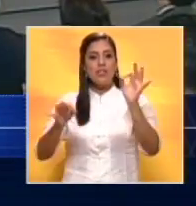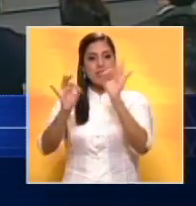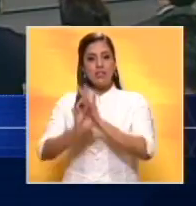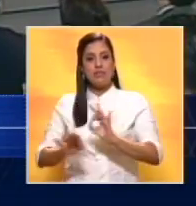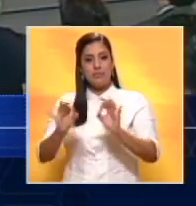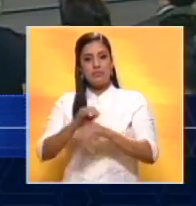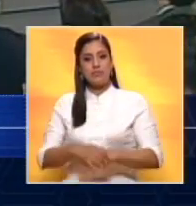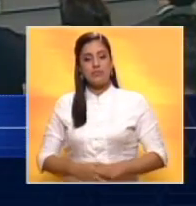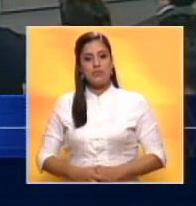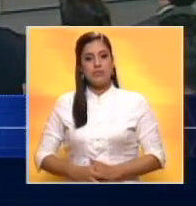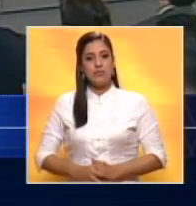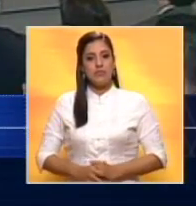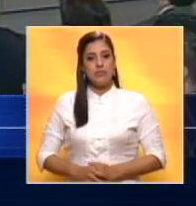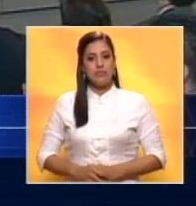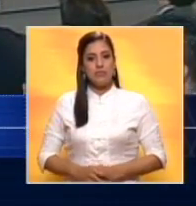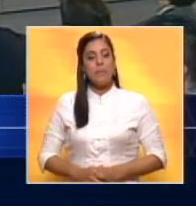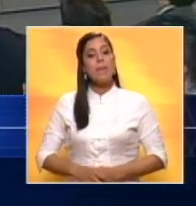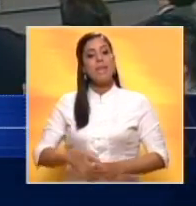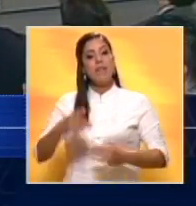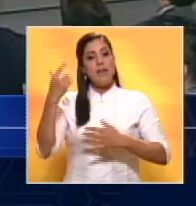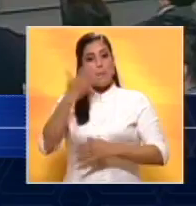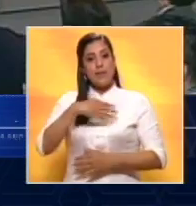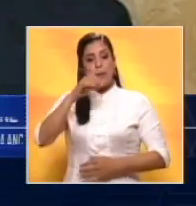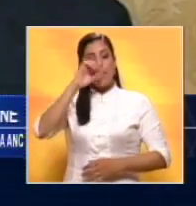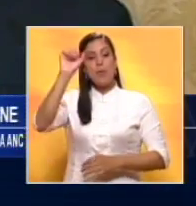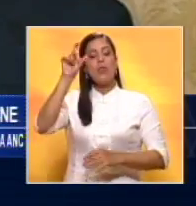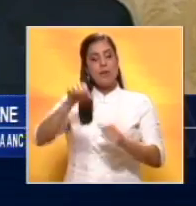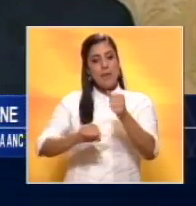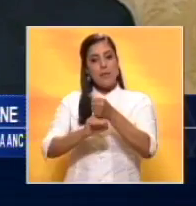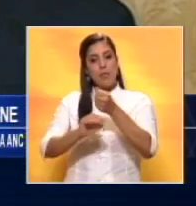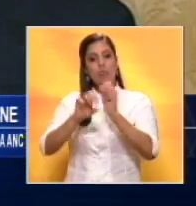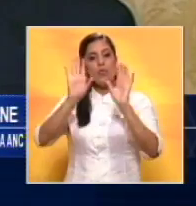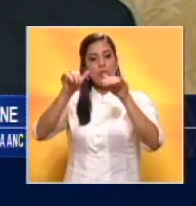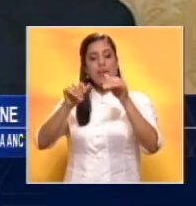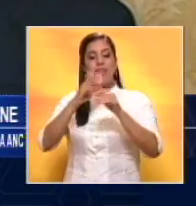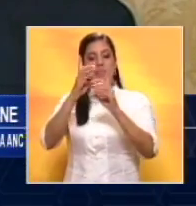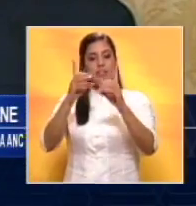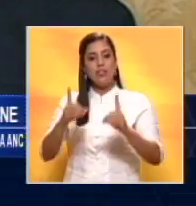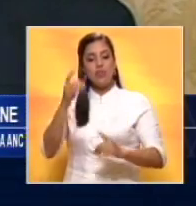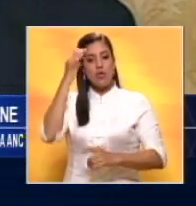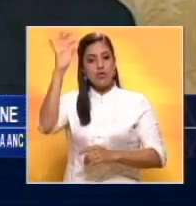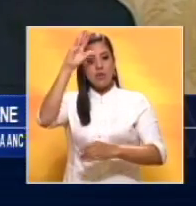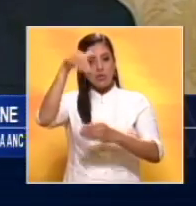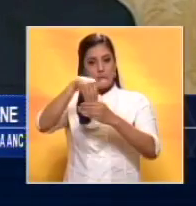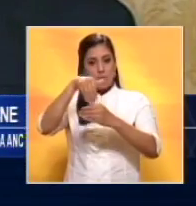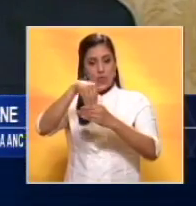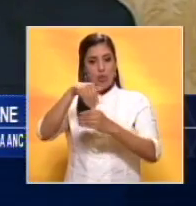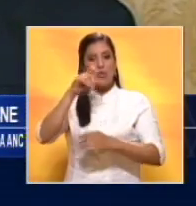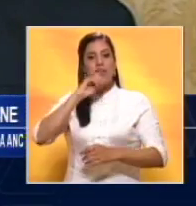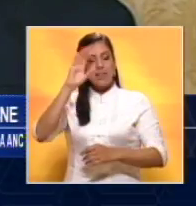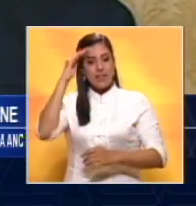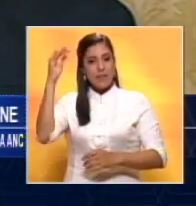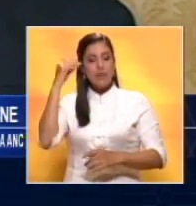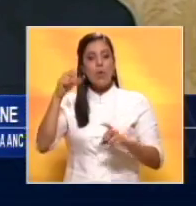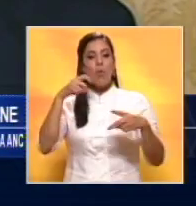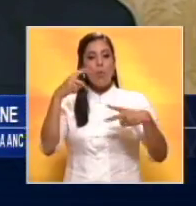justicia. El primer mandatario también apoyó la decisión de la presidenta del Consejo Nacional Electoral, Tibisay Lucena, para realizar un simulacro